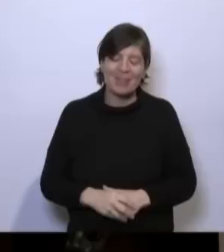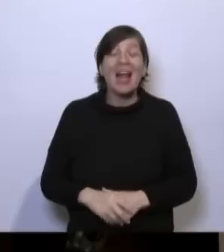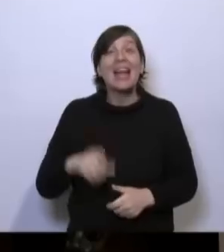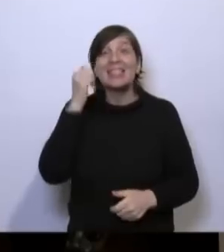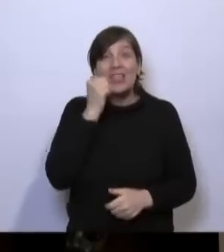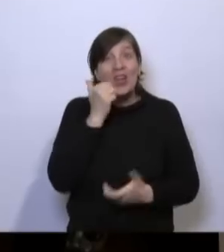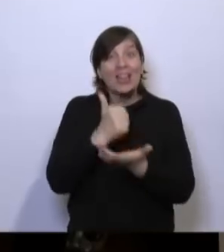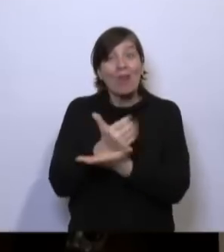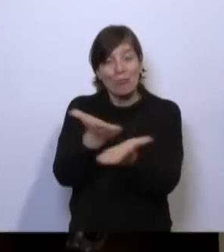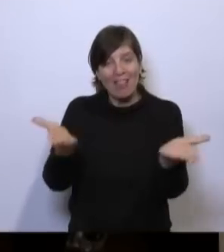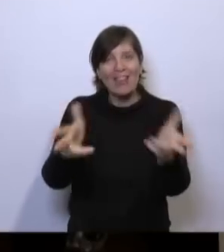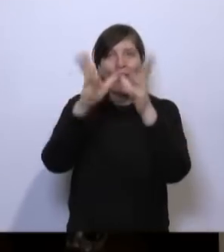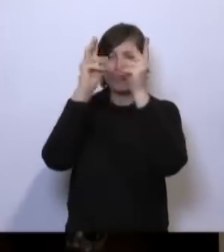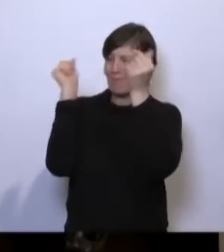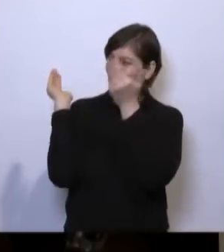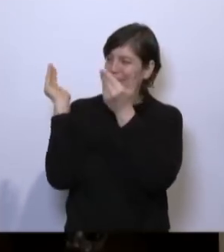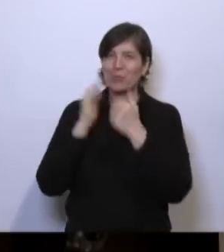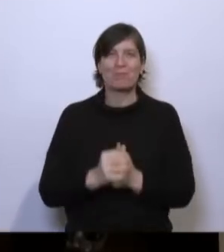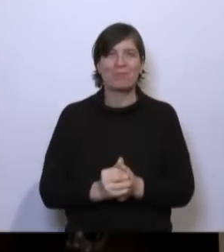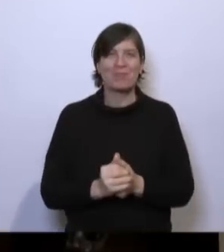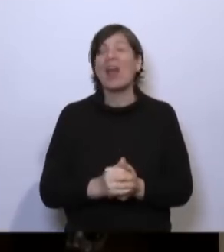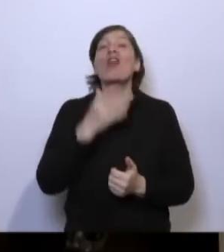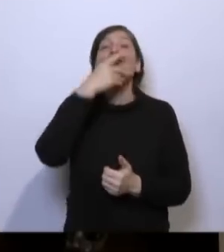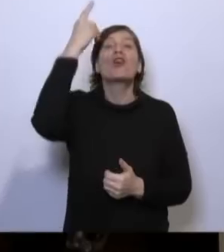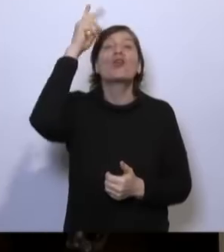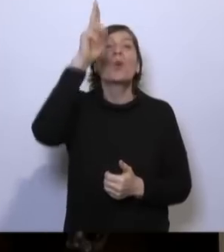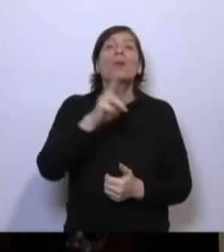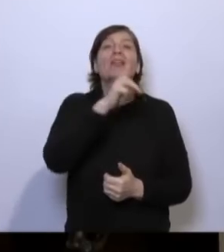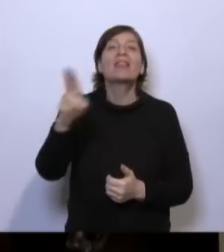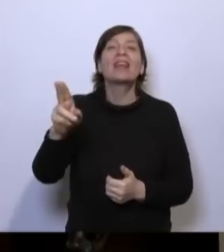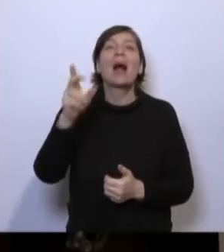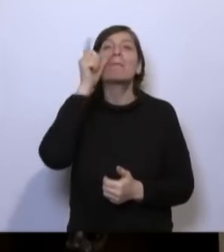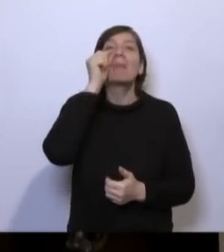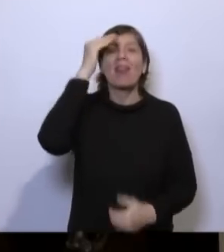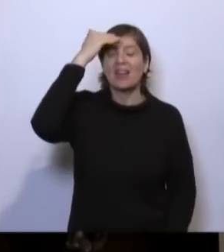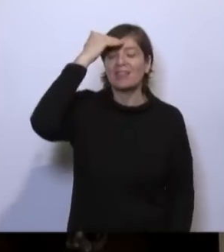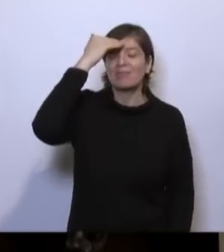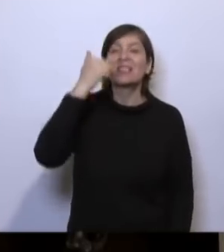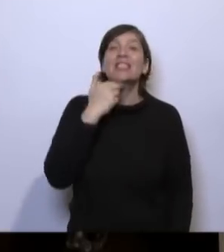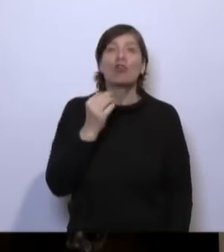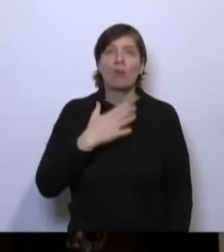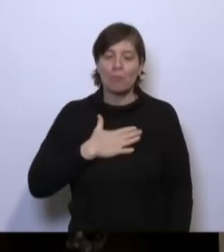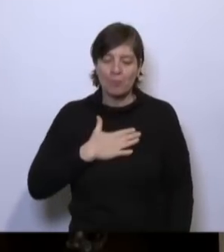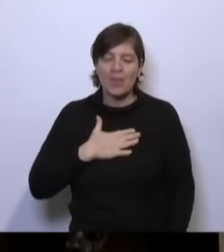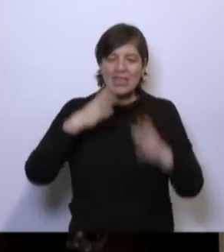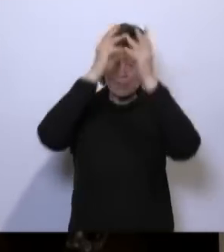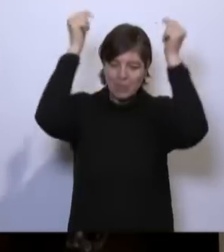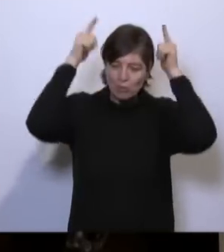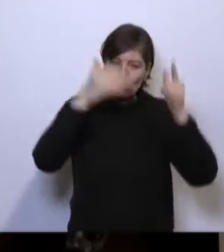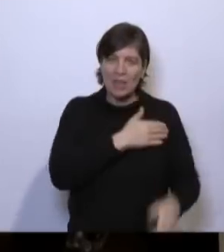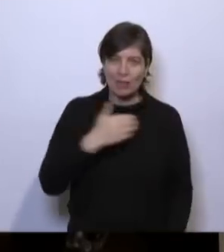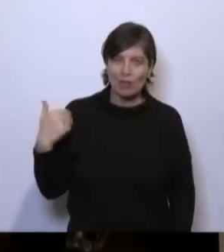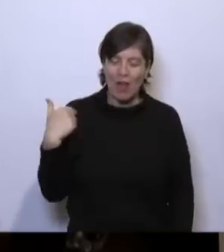El Señor esté con ustedes. Que Dios nos bendiga, el que es Padre, Hijo y Espíritu